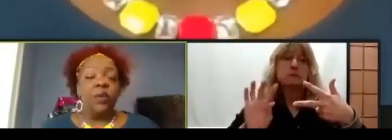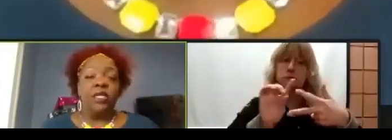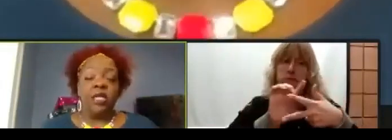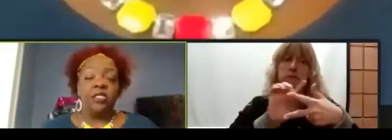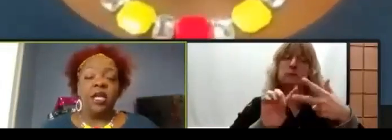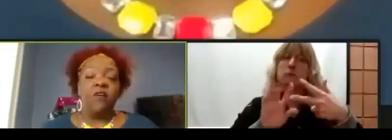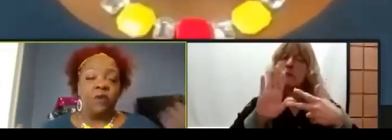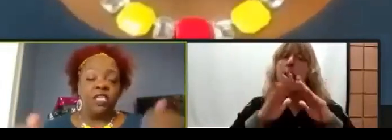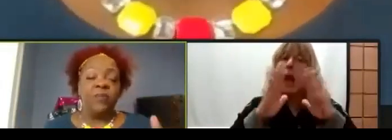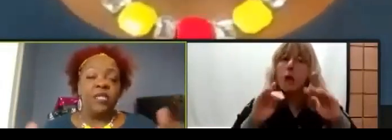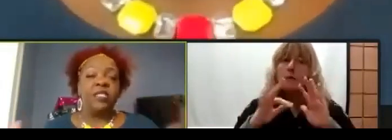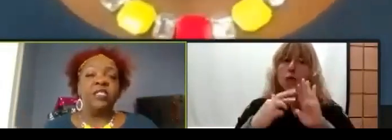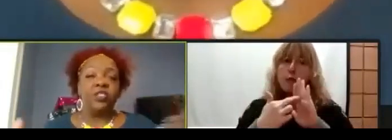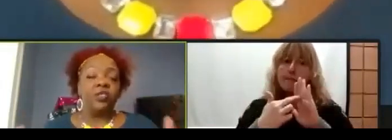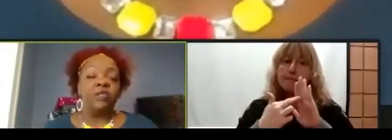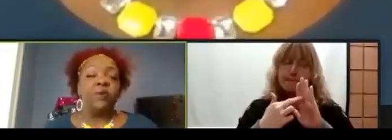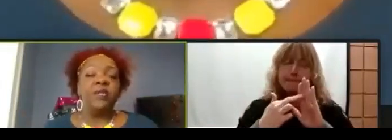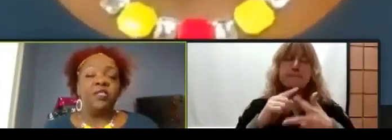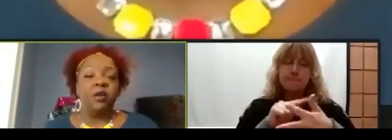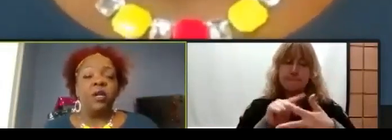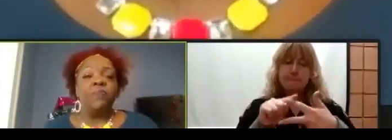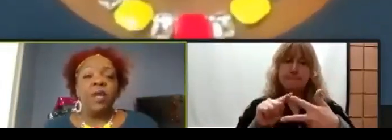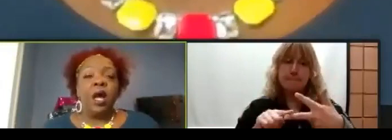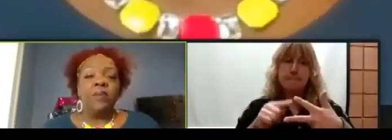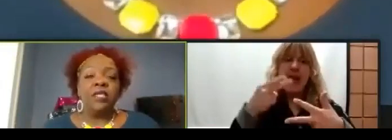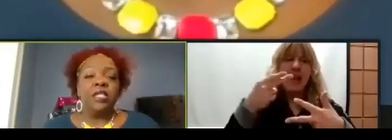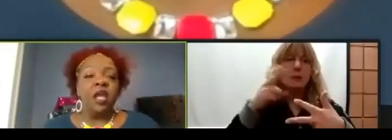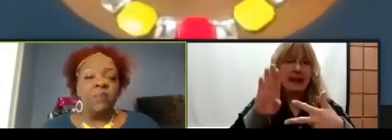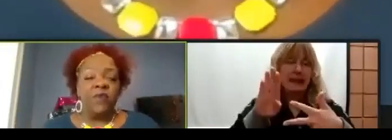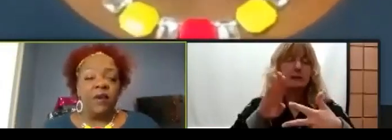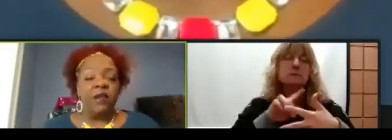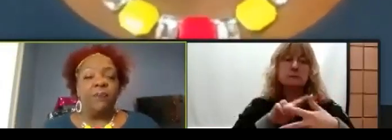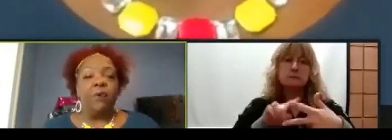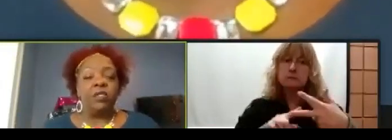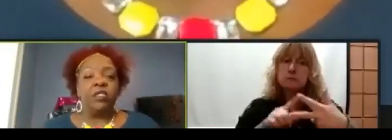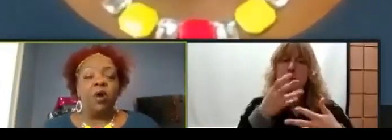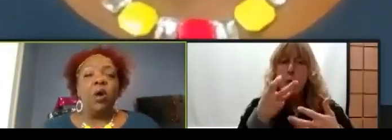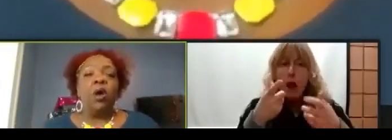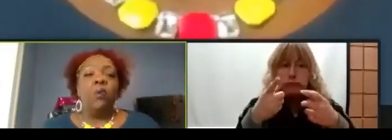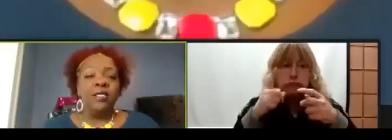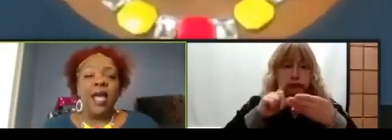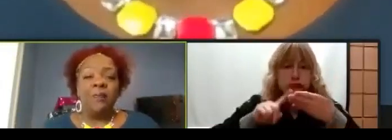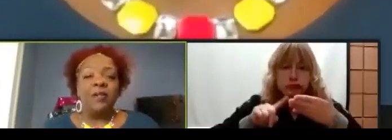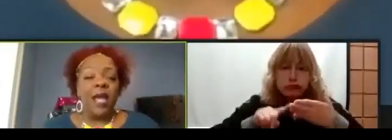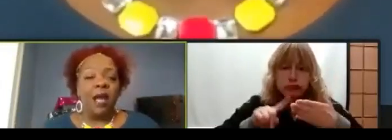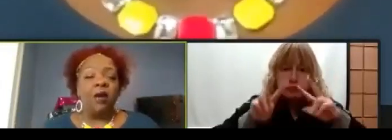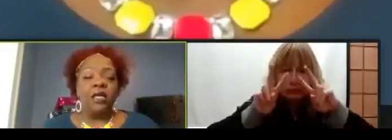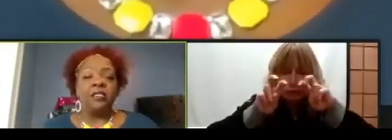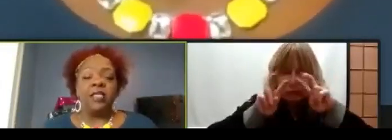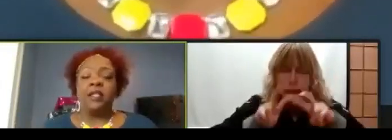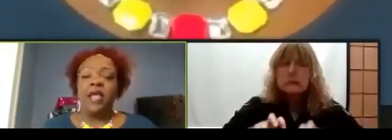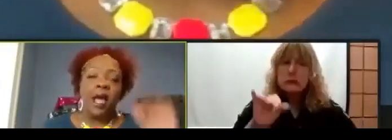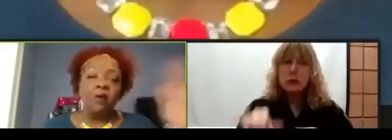más estudios en esto es bien importante lo que está pasando ahorita la casa desde la semana pasada y